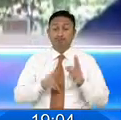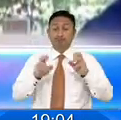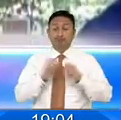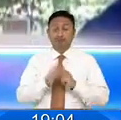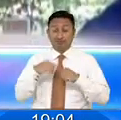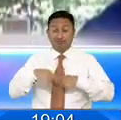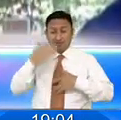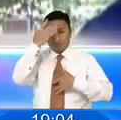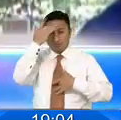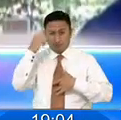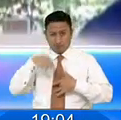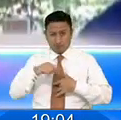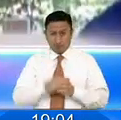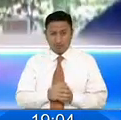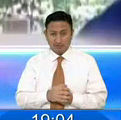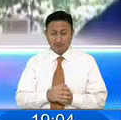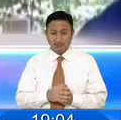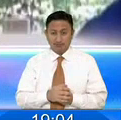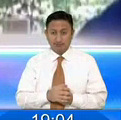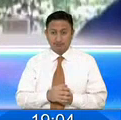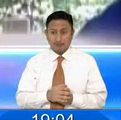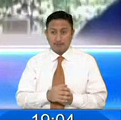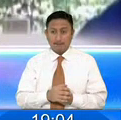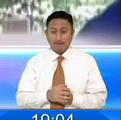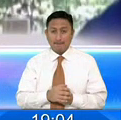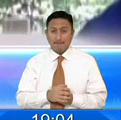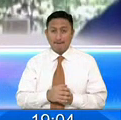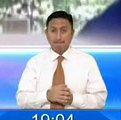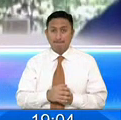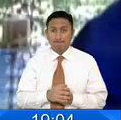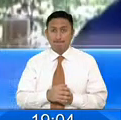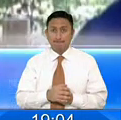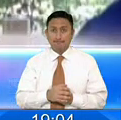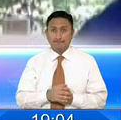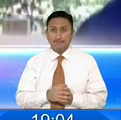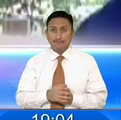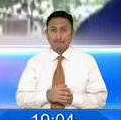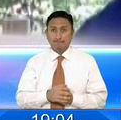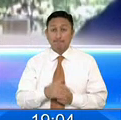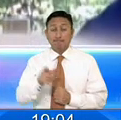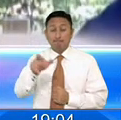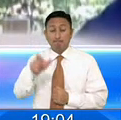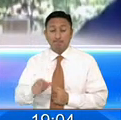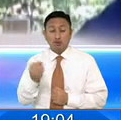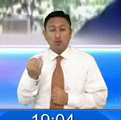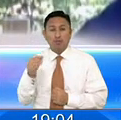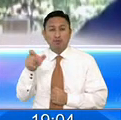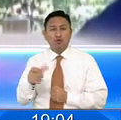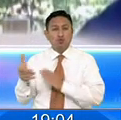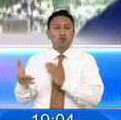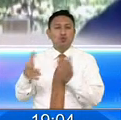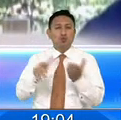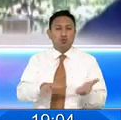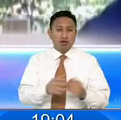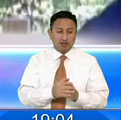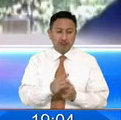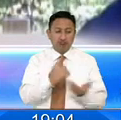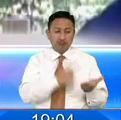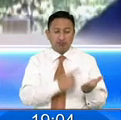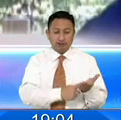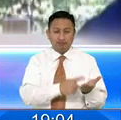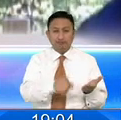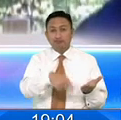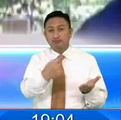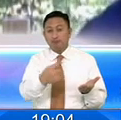vista de la mortalidad, desde el punto de vista de la disponibilidad